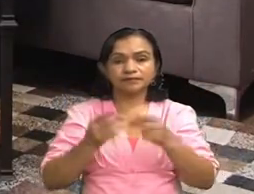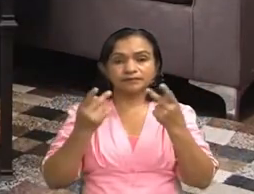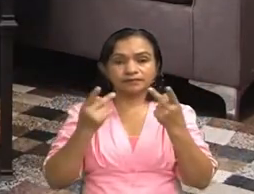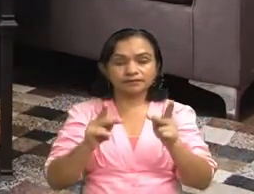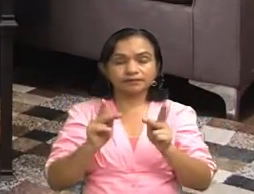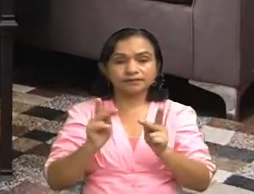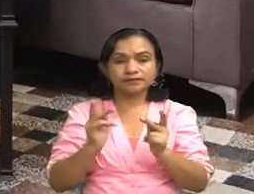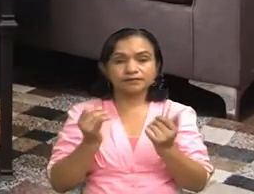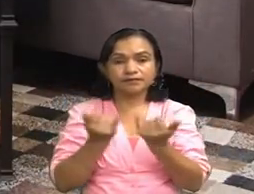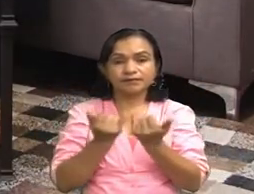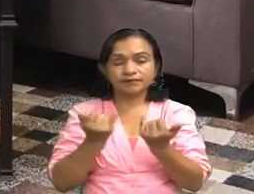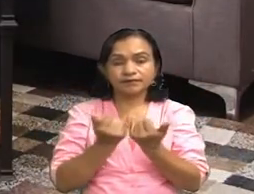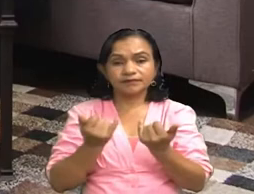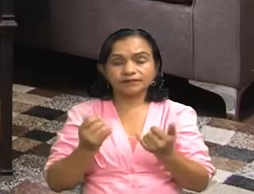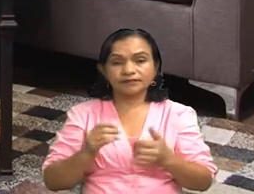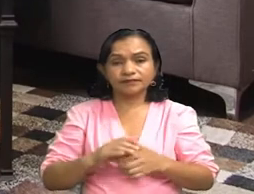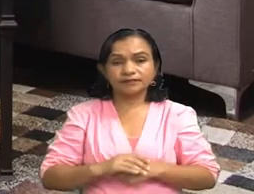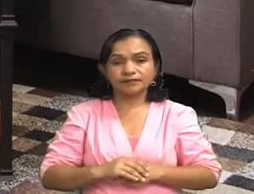tenemos